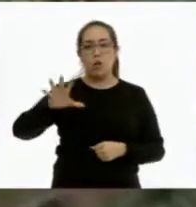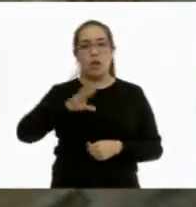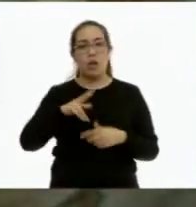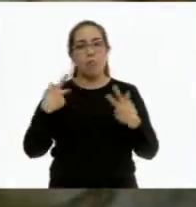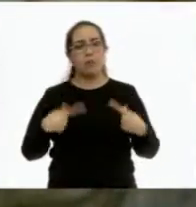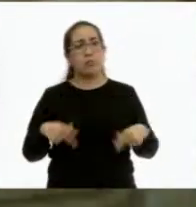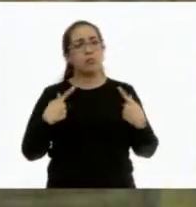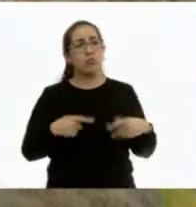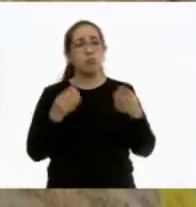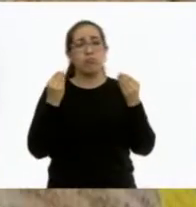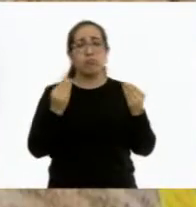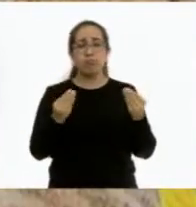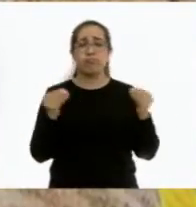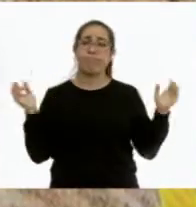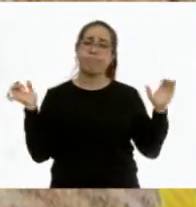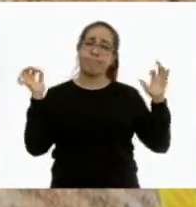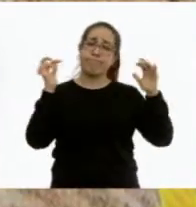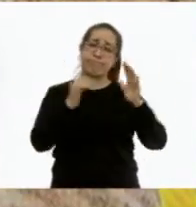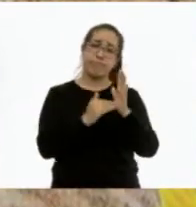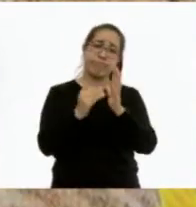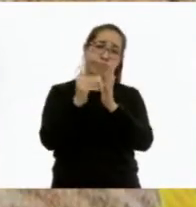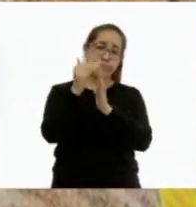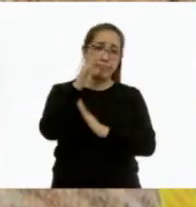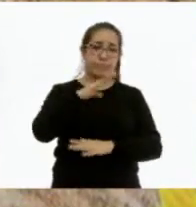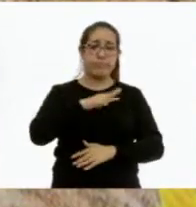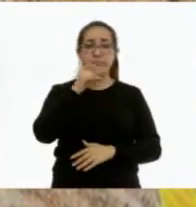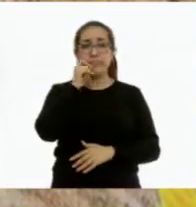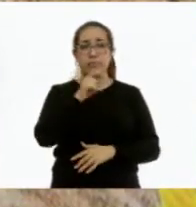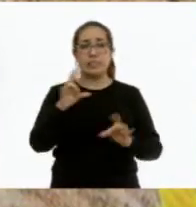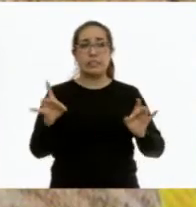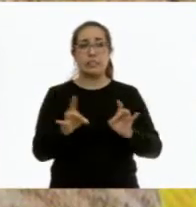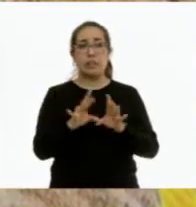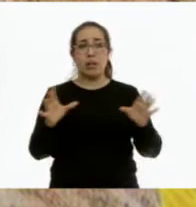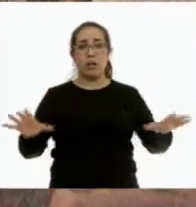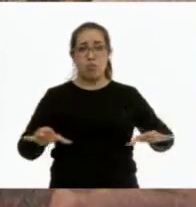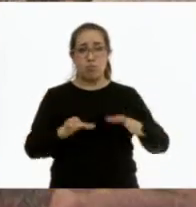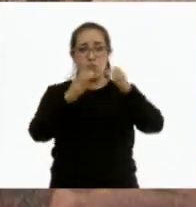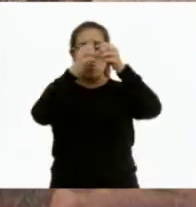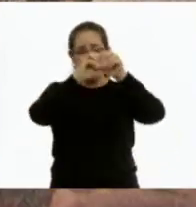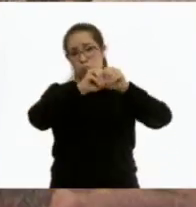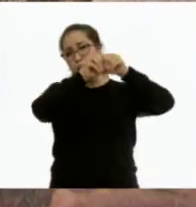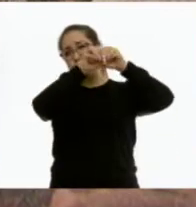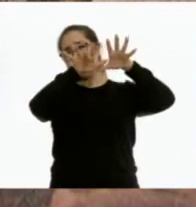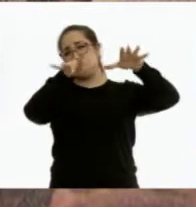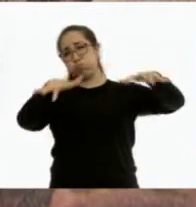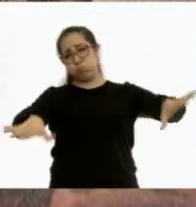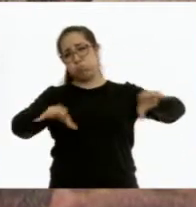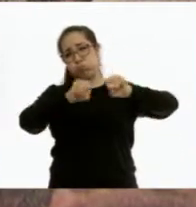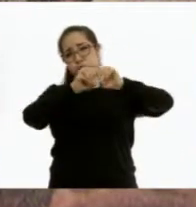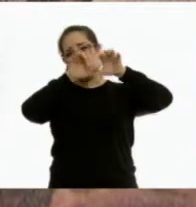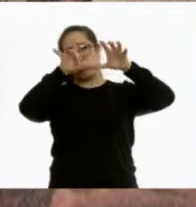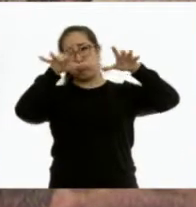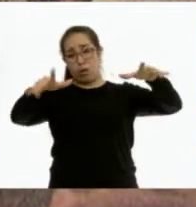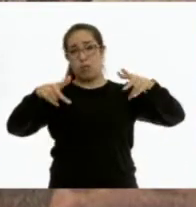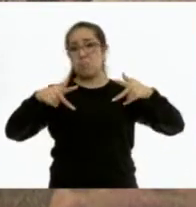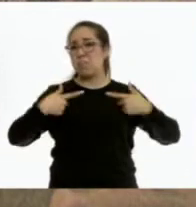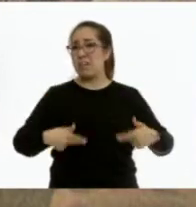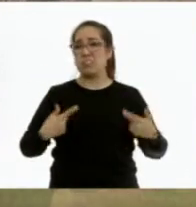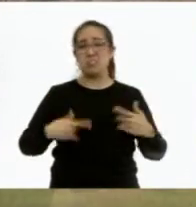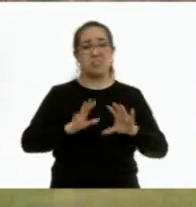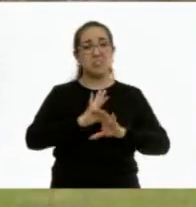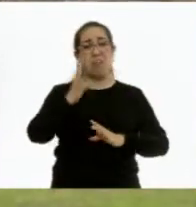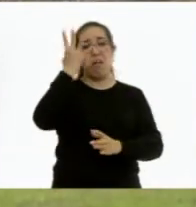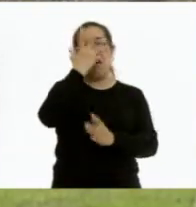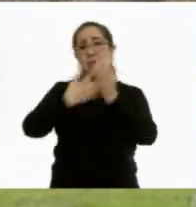su momento. Sin embargo, tras una erupción del Xitle, el sitio comenzó a despoblarse en el año 50 a.C. y